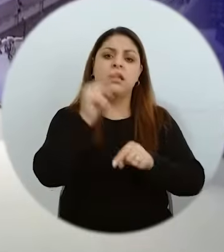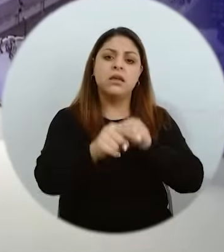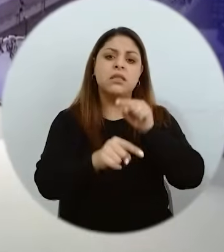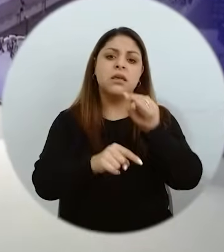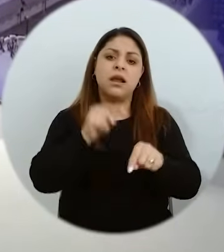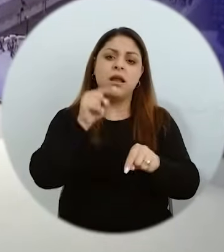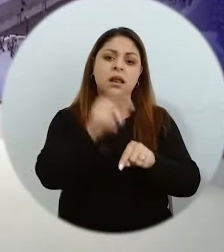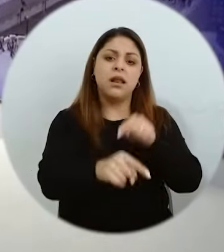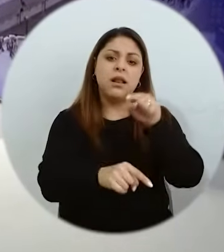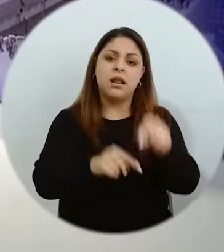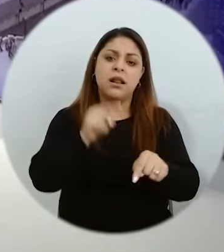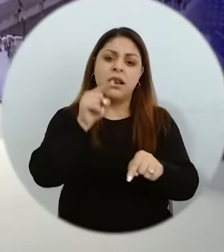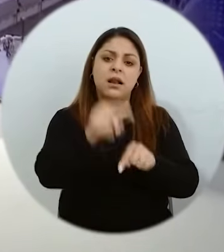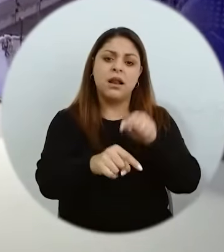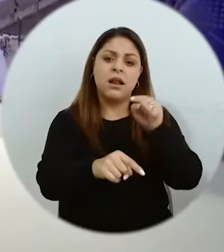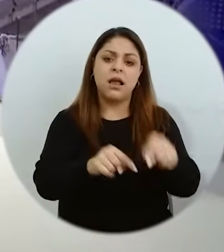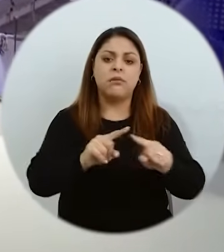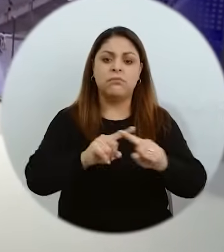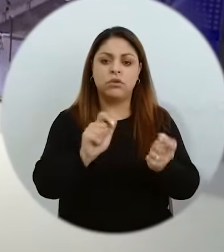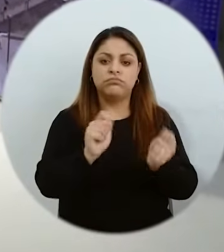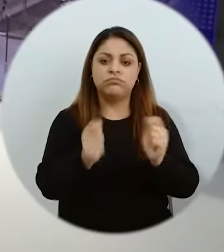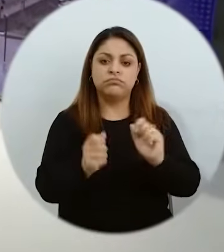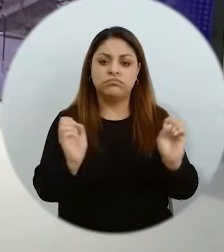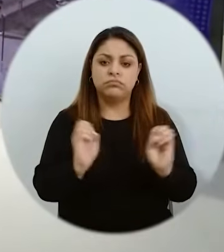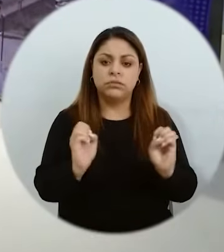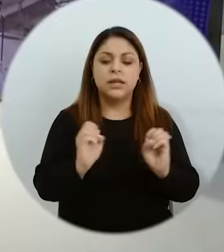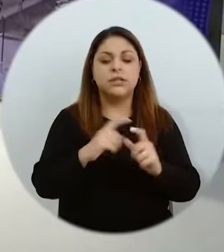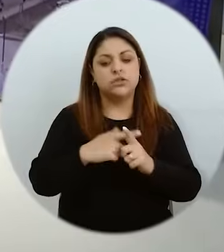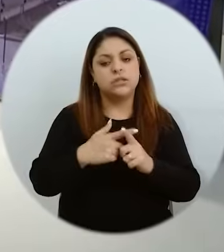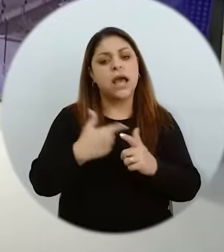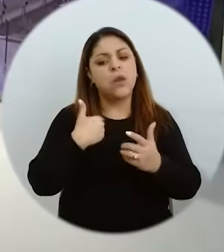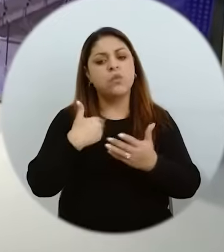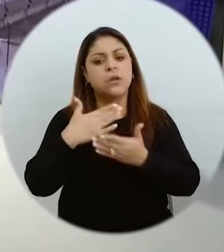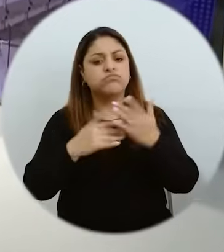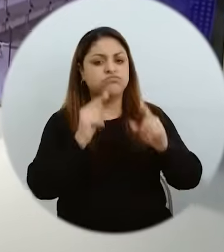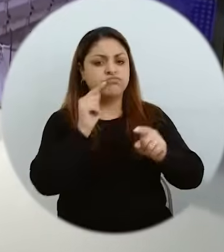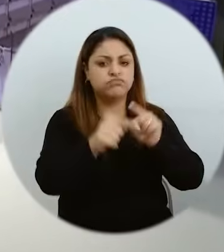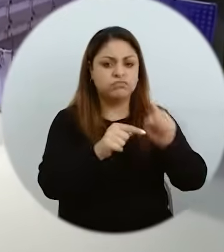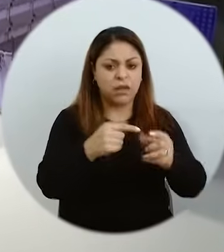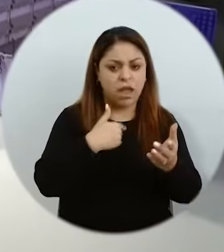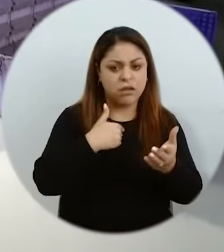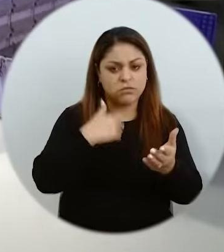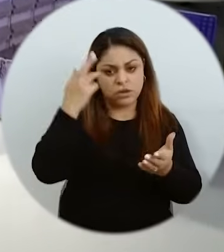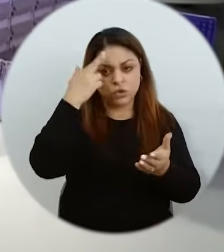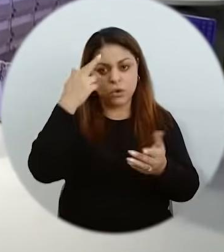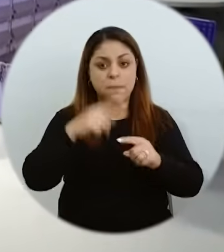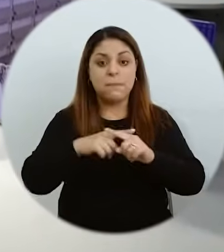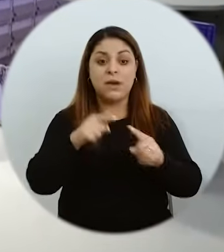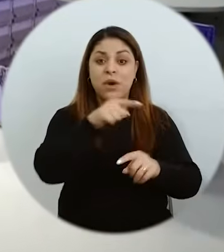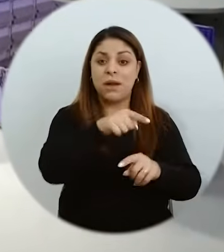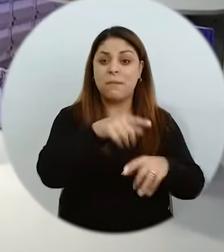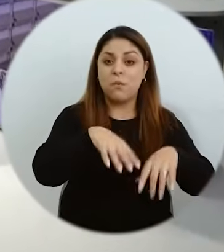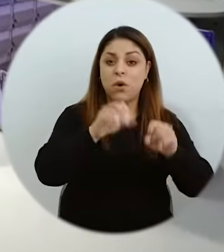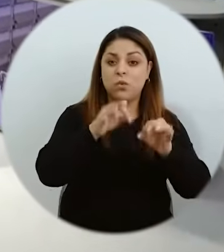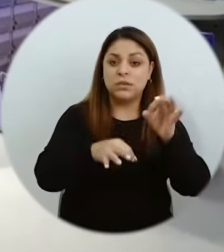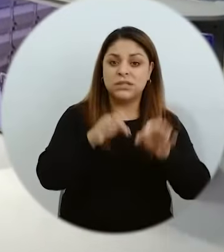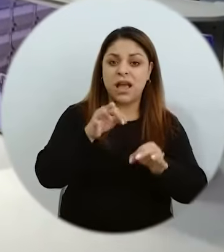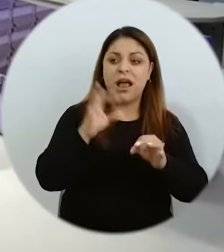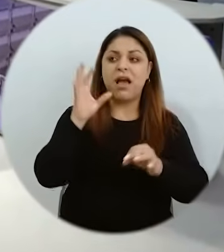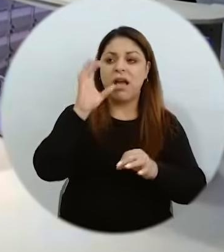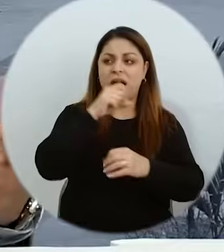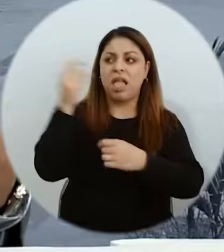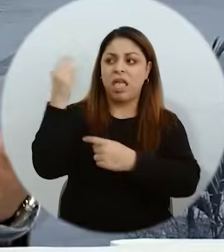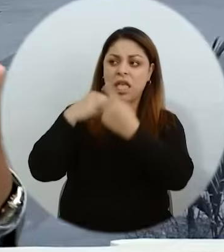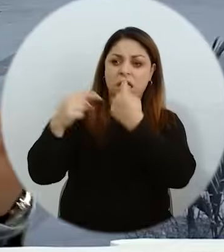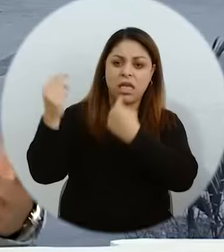Poder Judicial se le critica que no se transforma. Y en muchas críticas pueden tener razón, pero el Poder Judicial en Costa Rica, a medida que